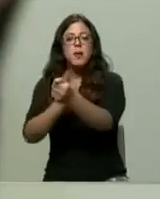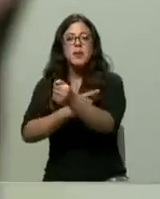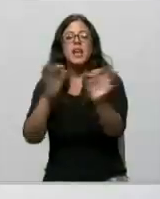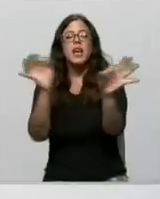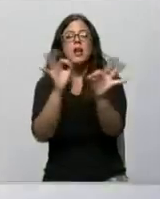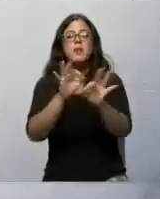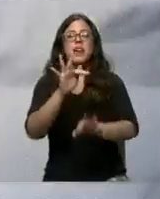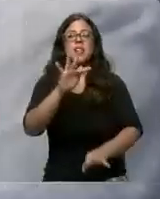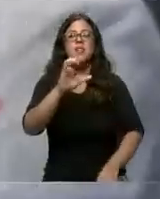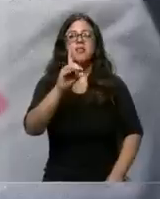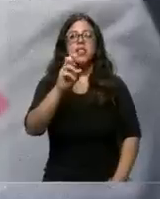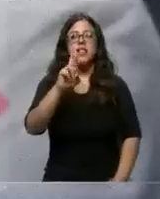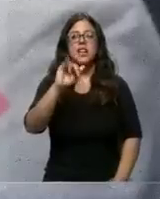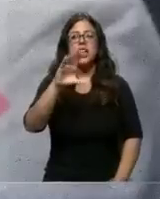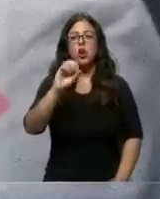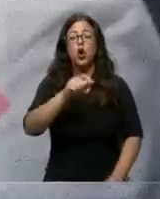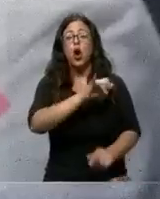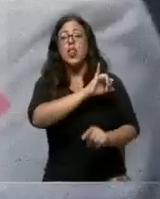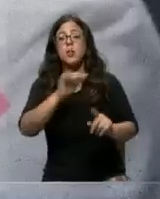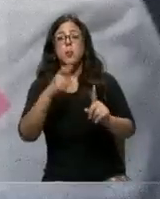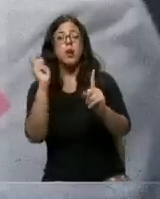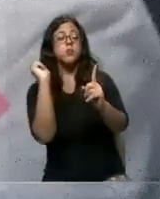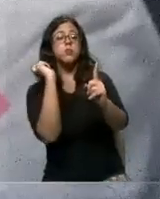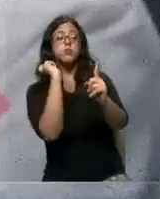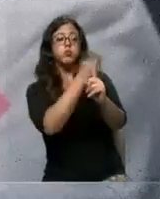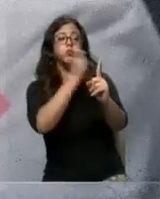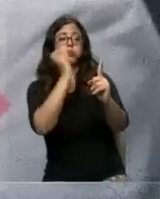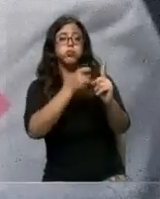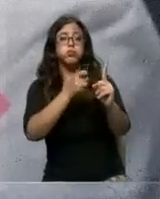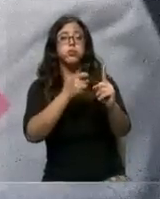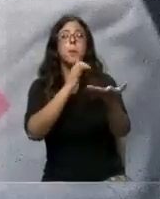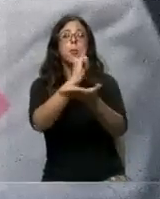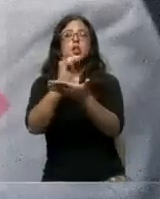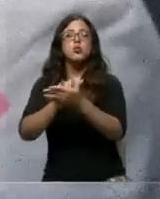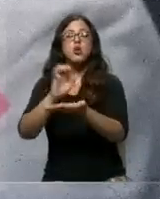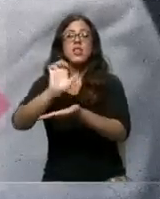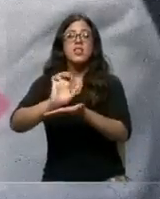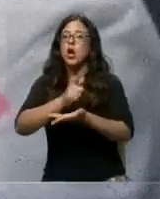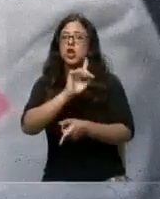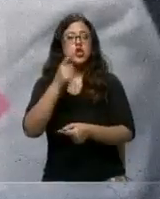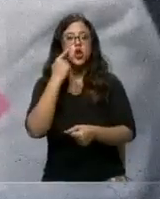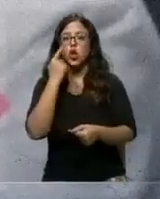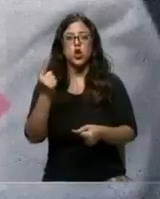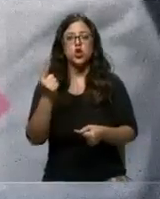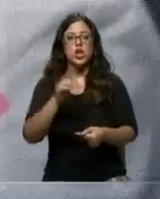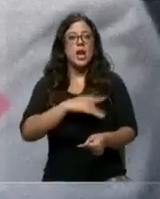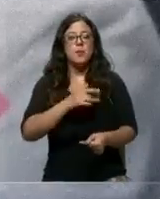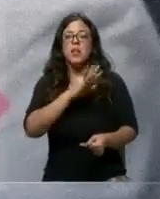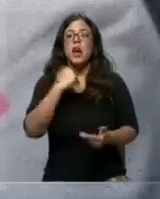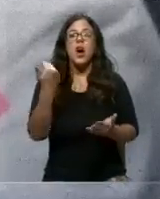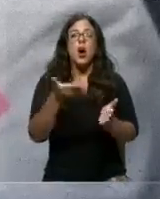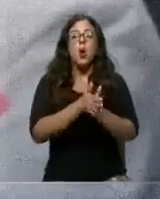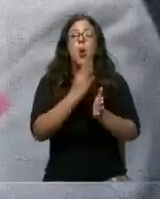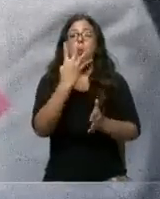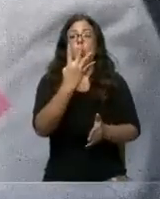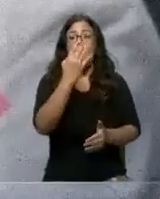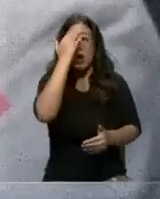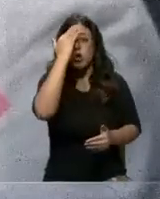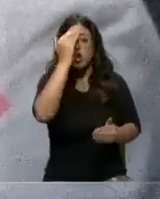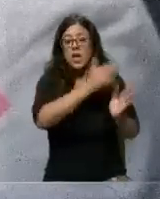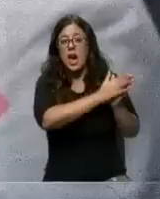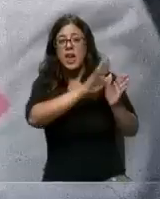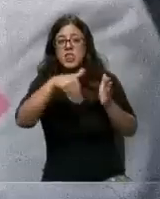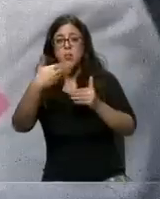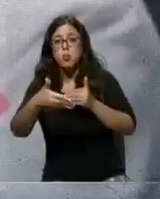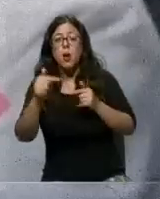Álvarez. Después fue torturado por órganos del Estado, que yo nunca conocí. Lamentablemente falleció 4 días después.